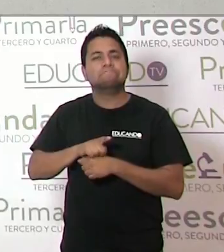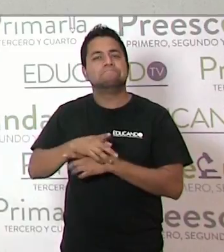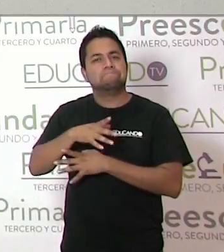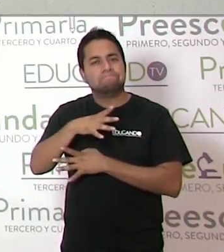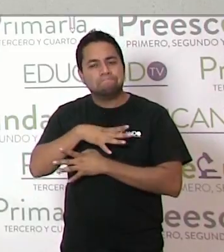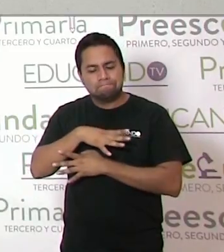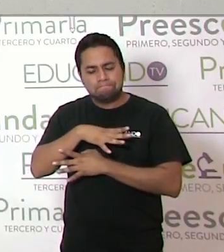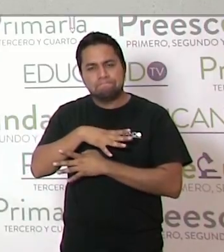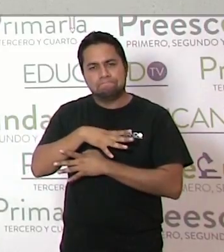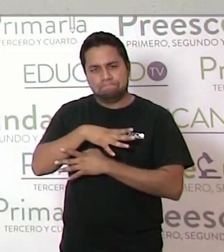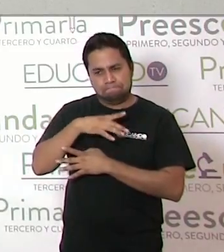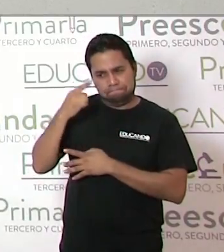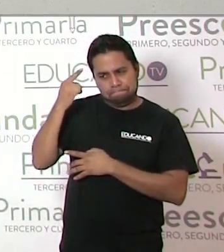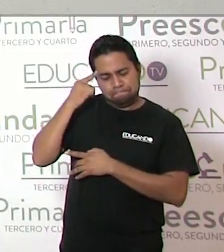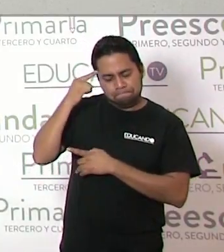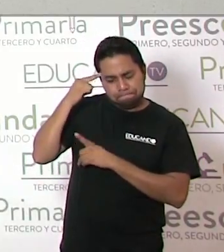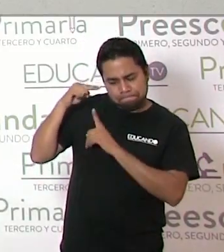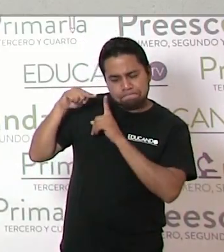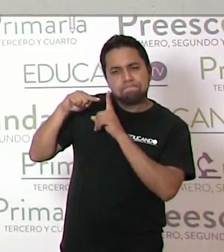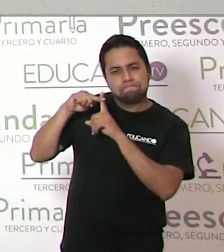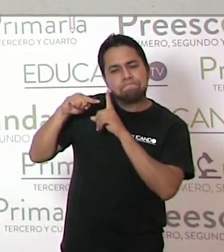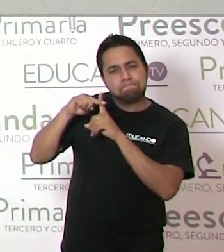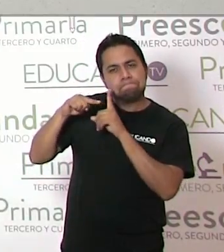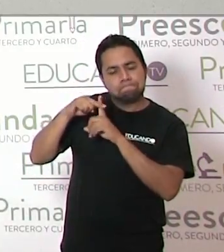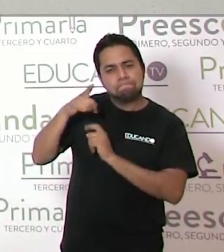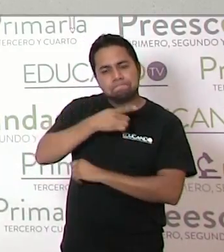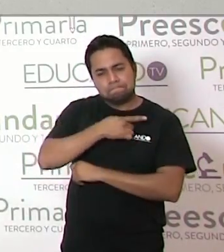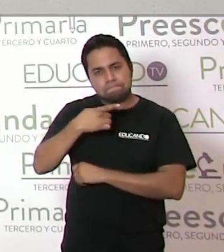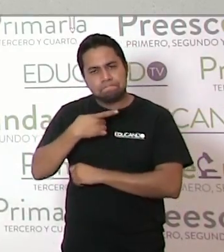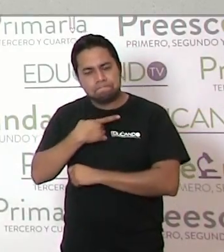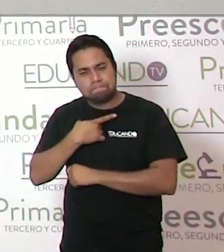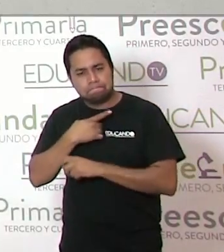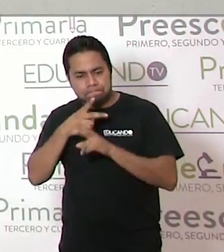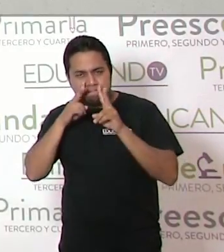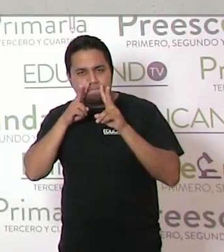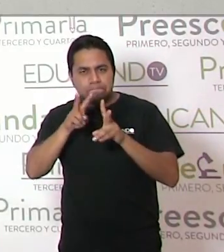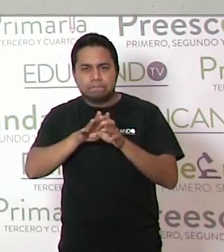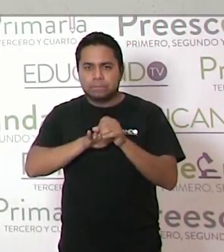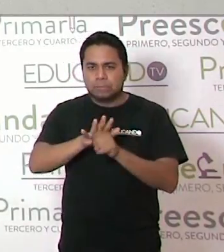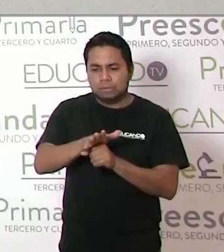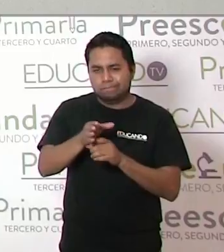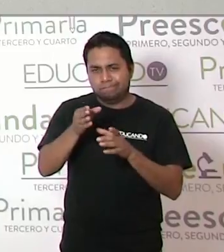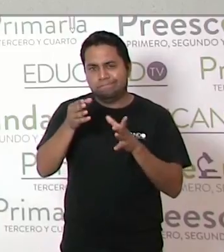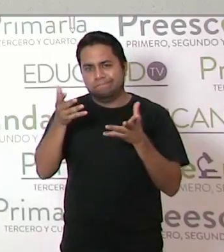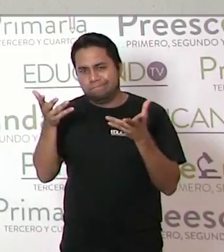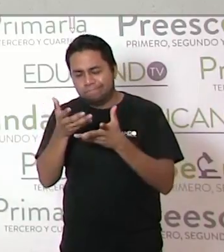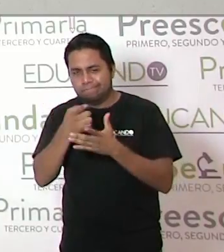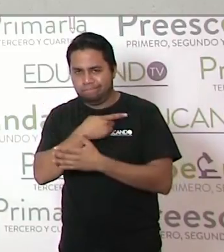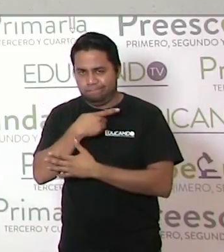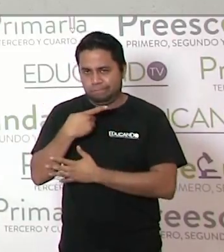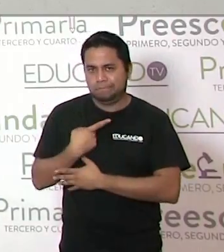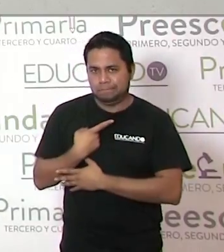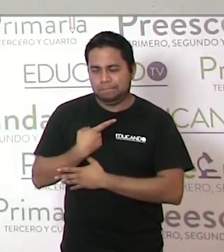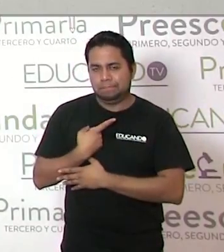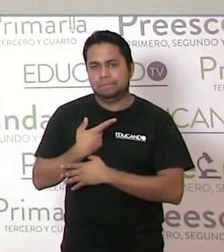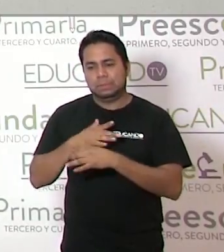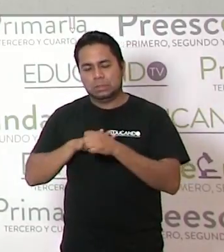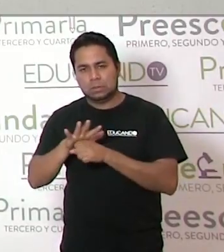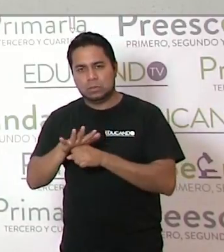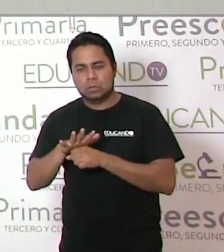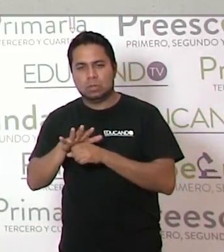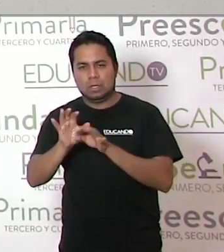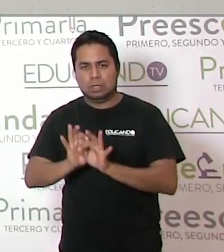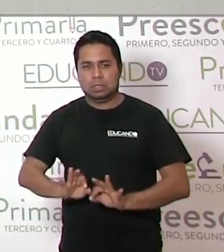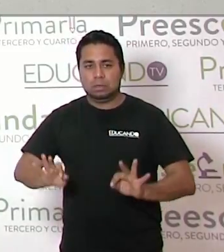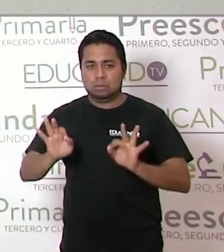mente positiva y clarificar y visualizar qué es lo que tenemos que hacer, cuáles son nuestras prioridades